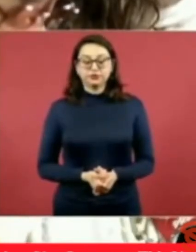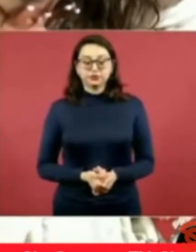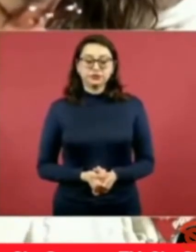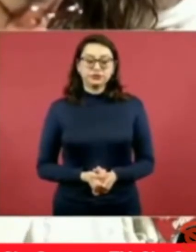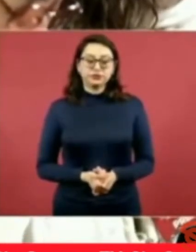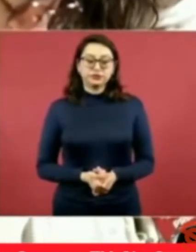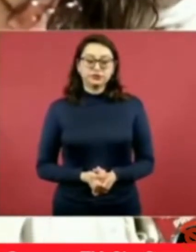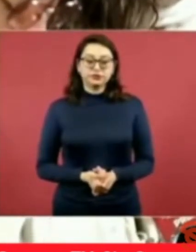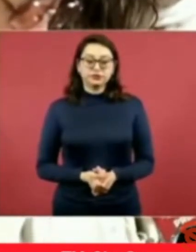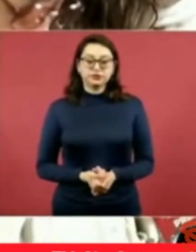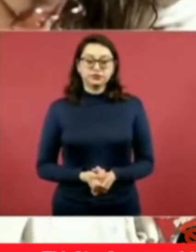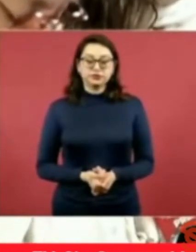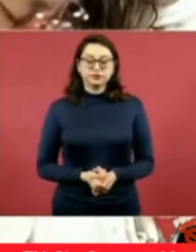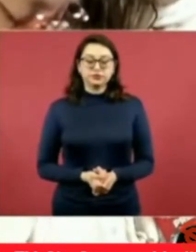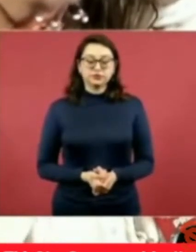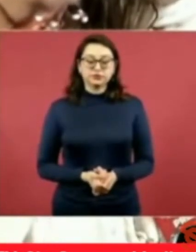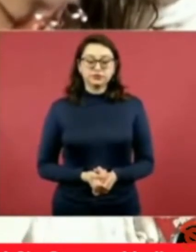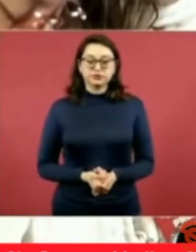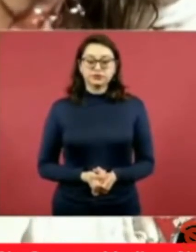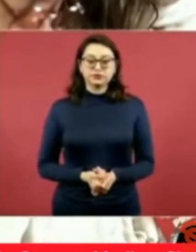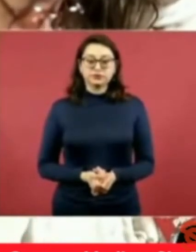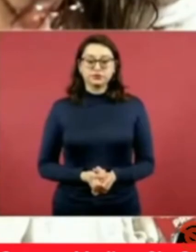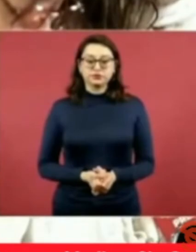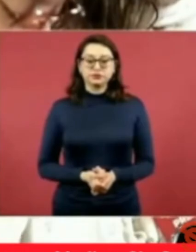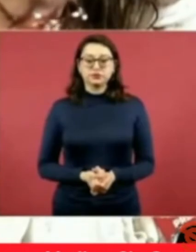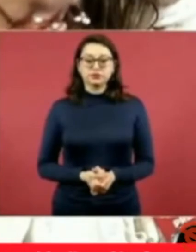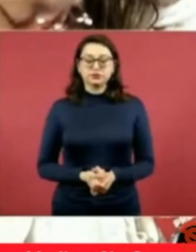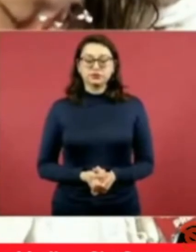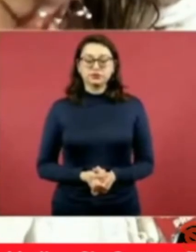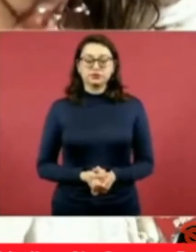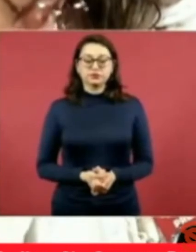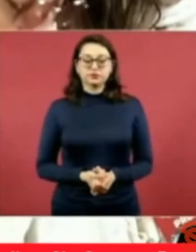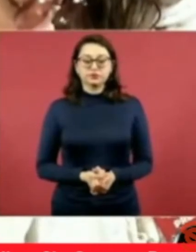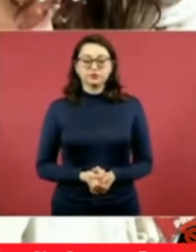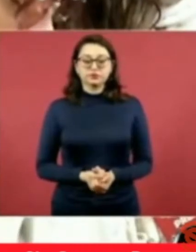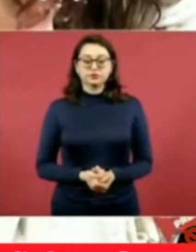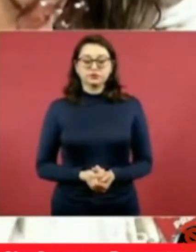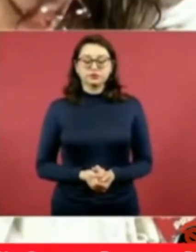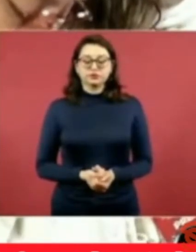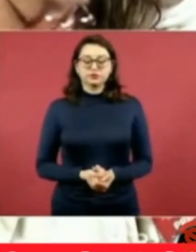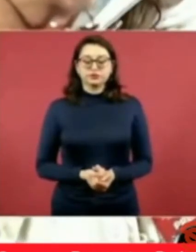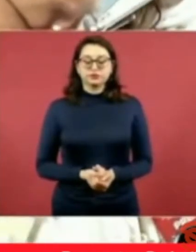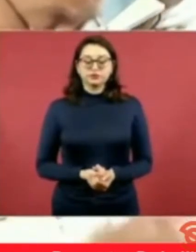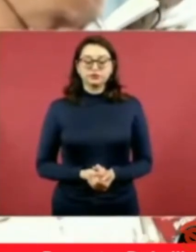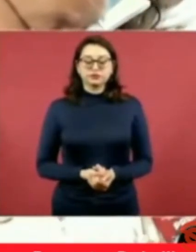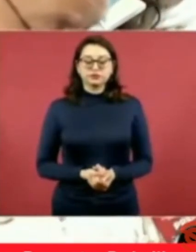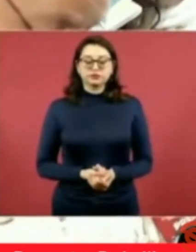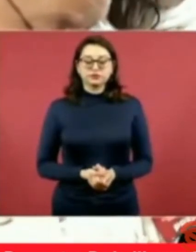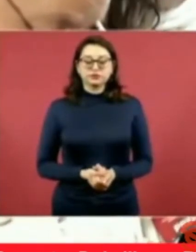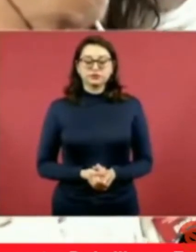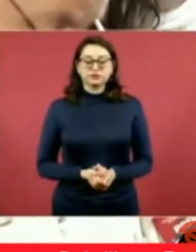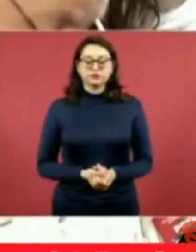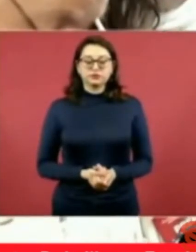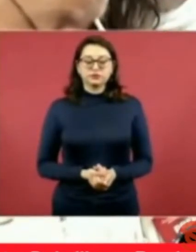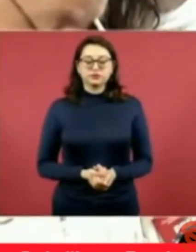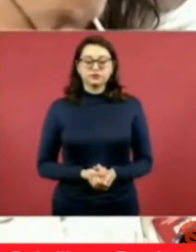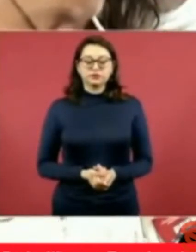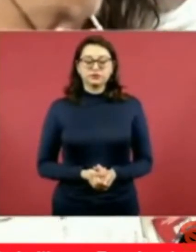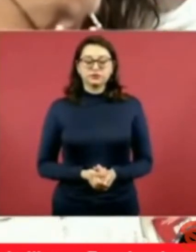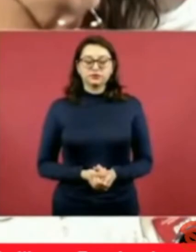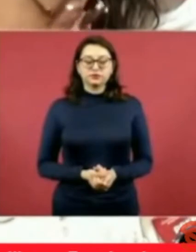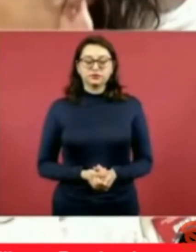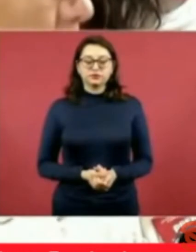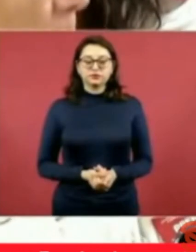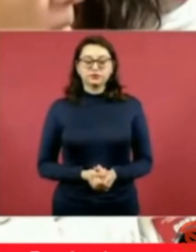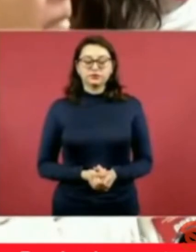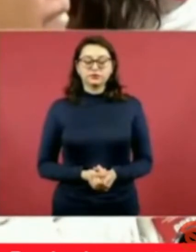trabajo y darle un poco de calma a las familias. Ese es uno de los organismos. ¿Por qué no se ventilan los que son, pero de verdad